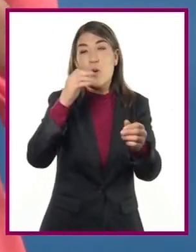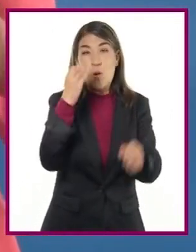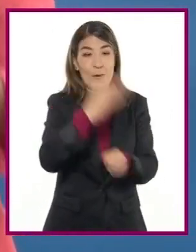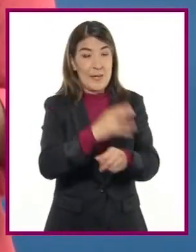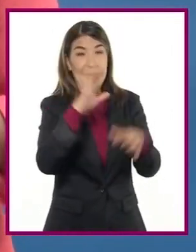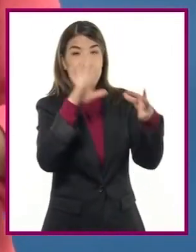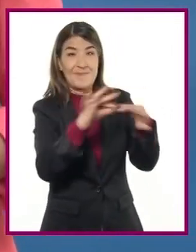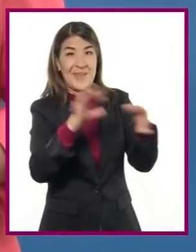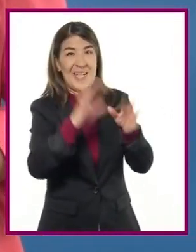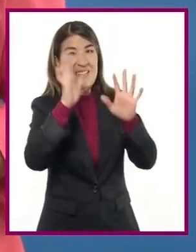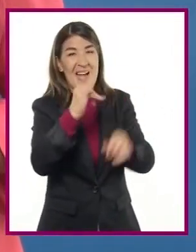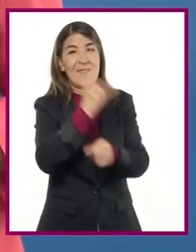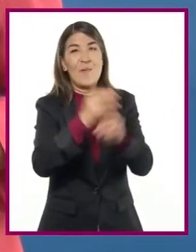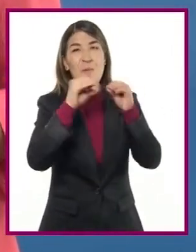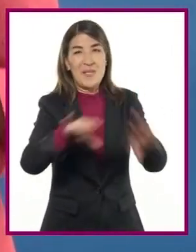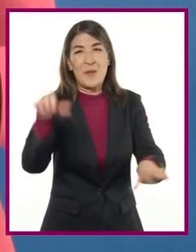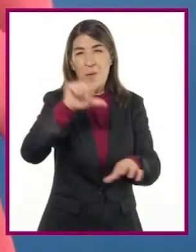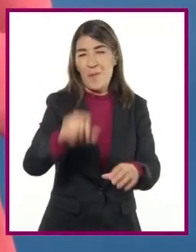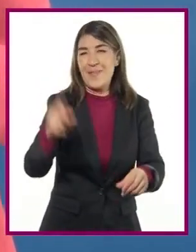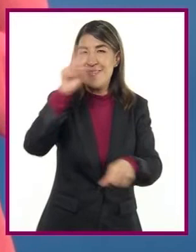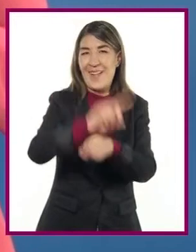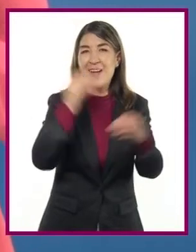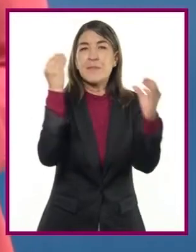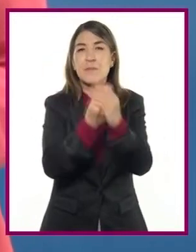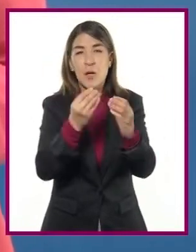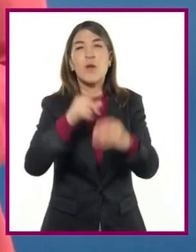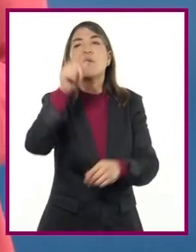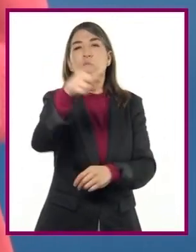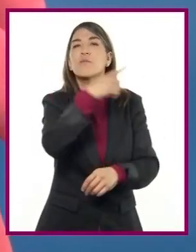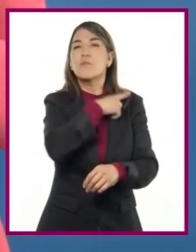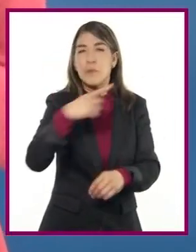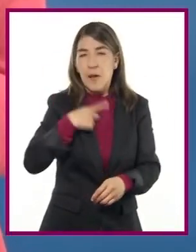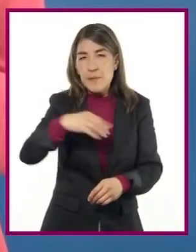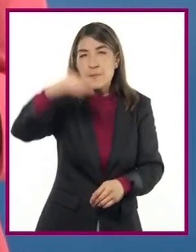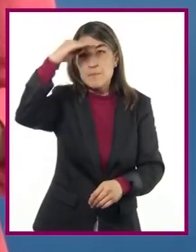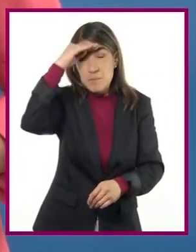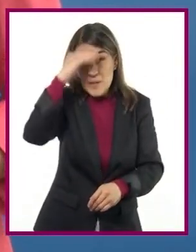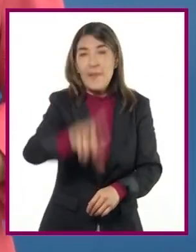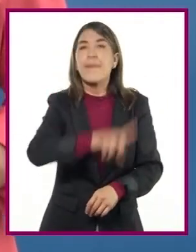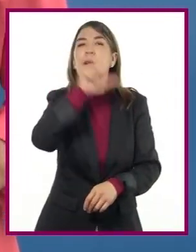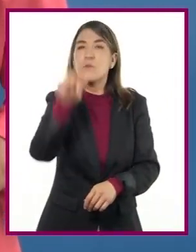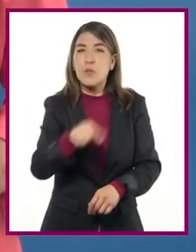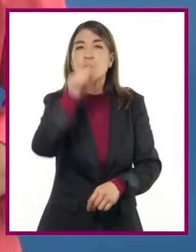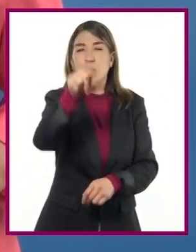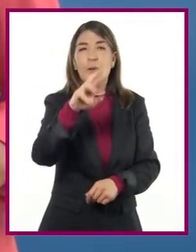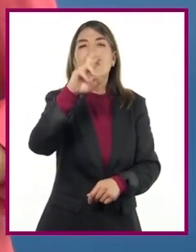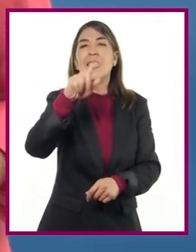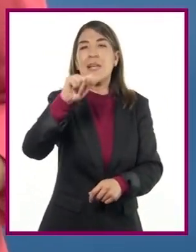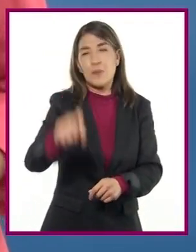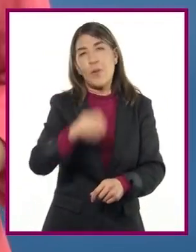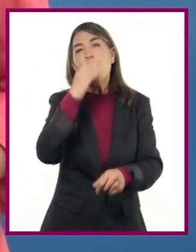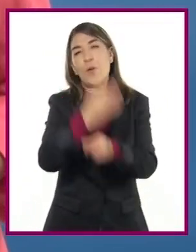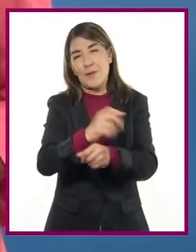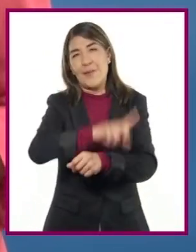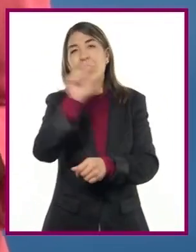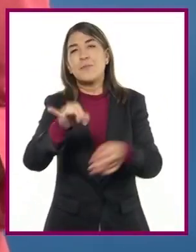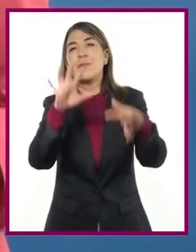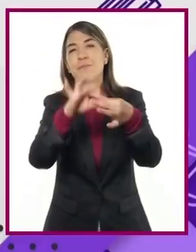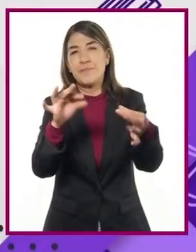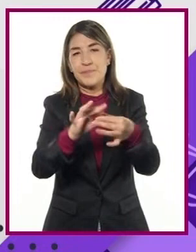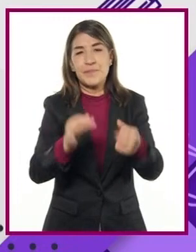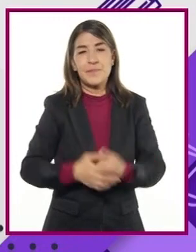información proporcionada durante la sesión, tendrán que considerarlos y aplicarlos en el reto que explicaré más